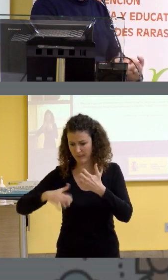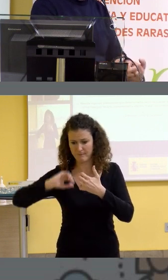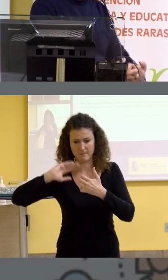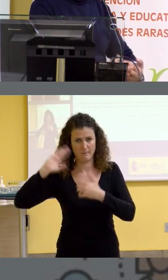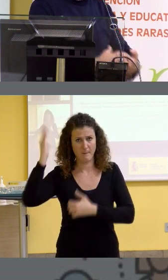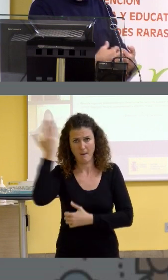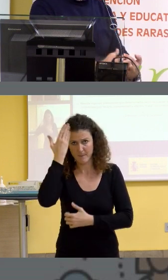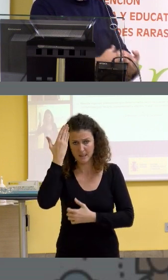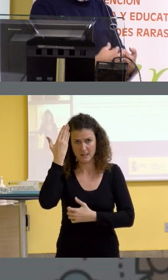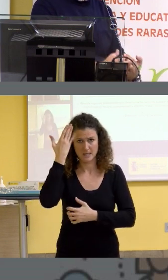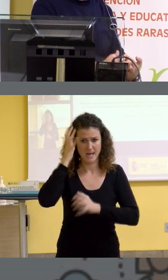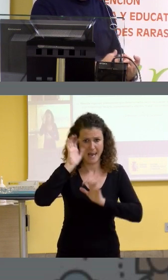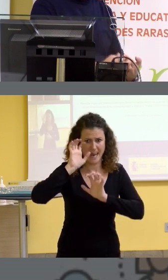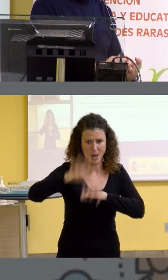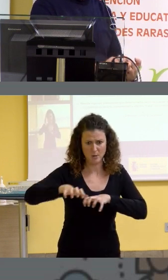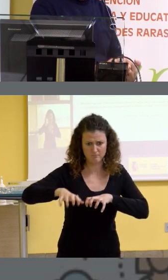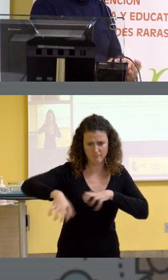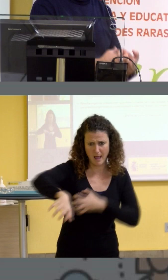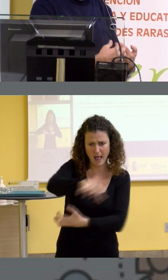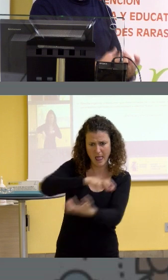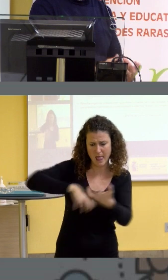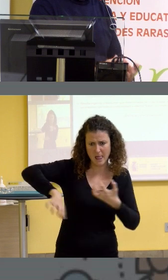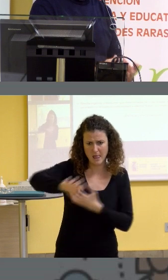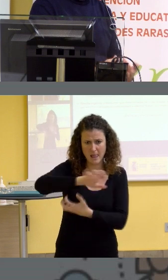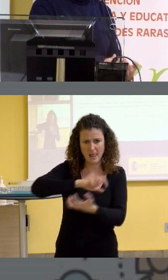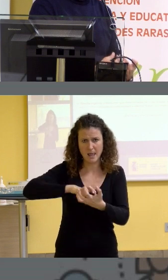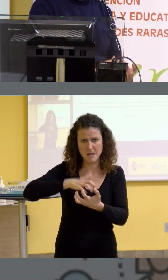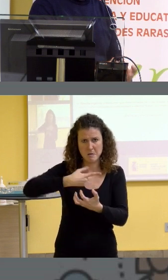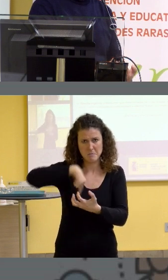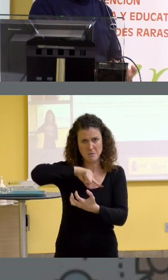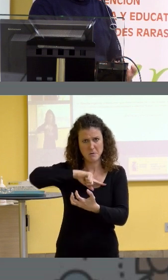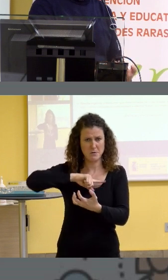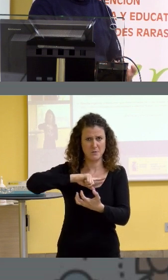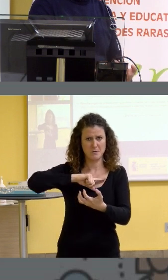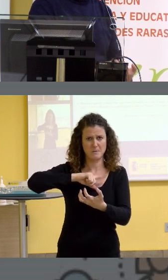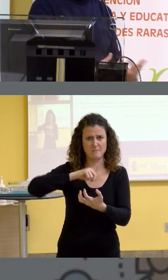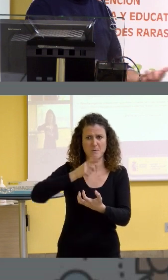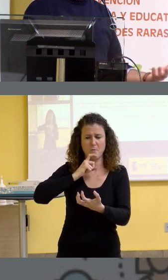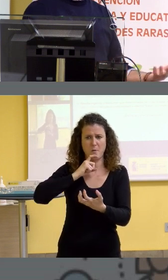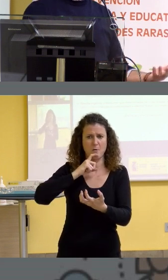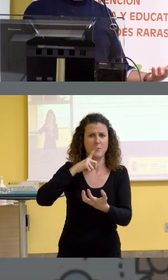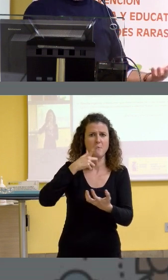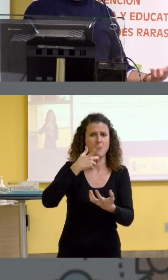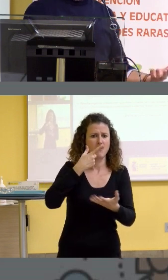de leones pegando hostias por todos lados, ¿vamos a arreglarlo con sudokus?